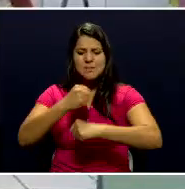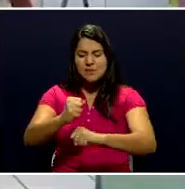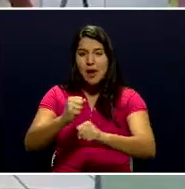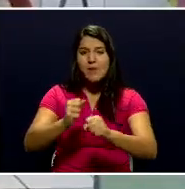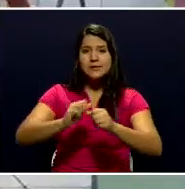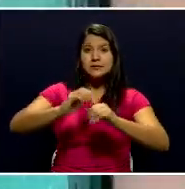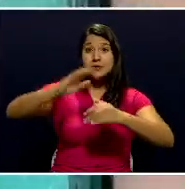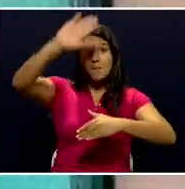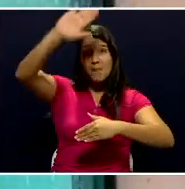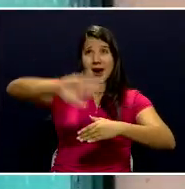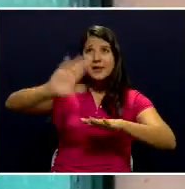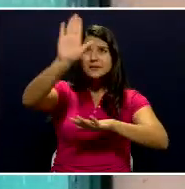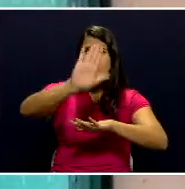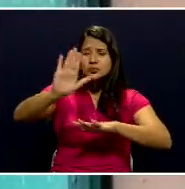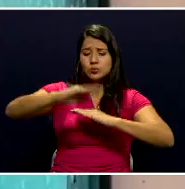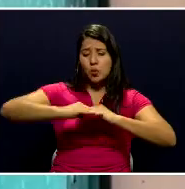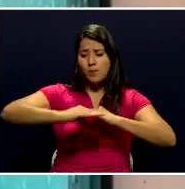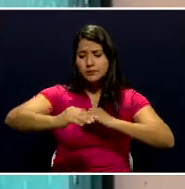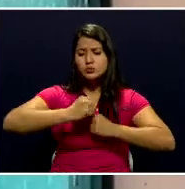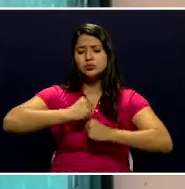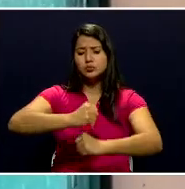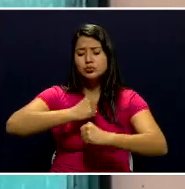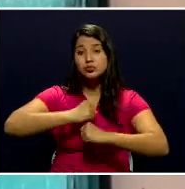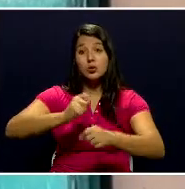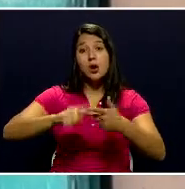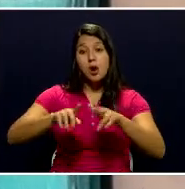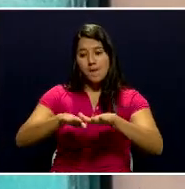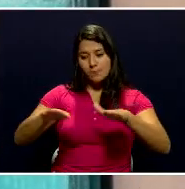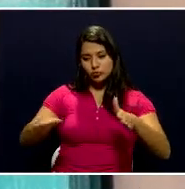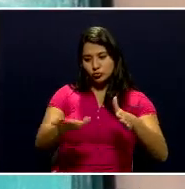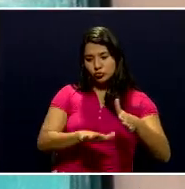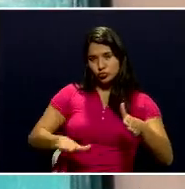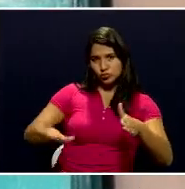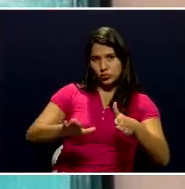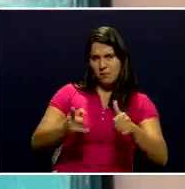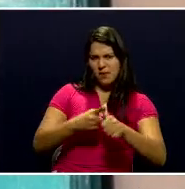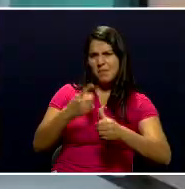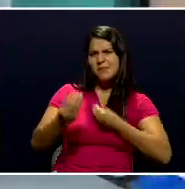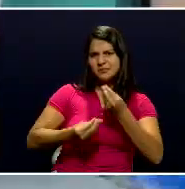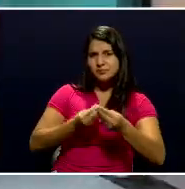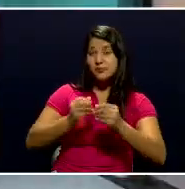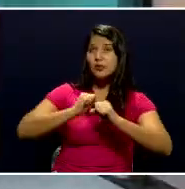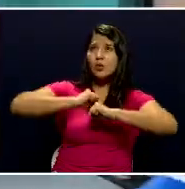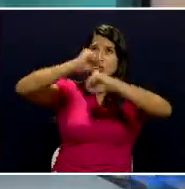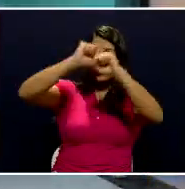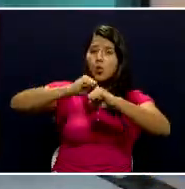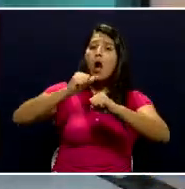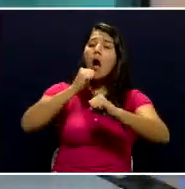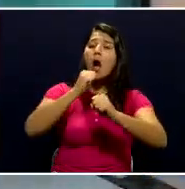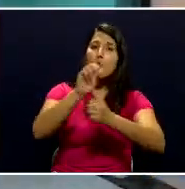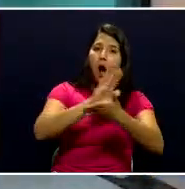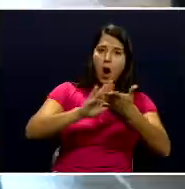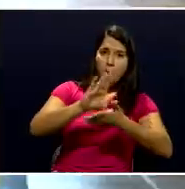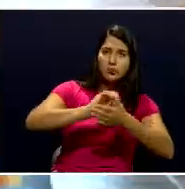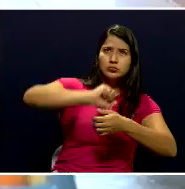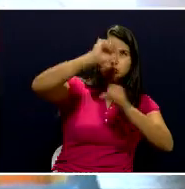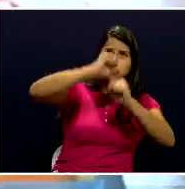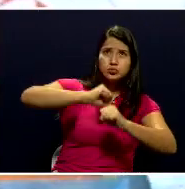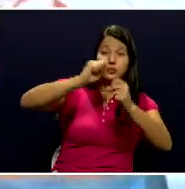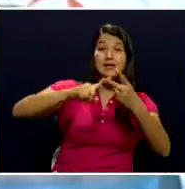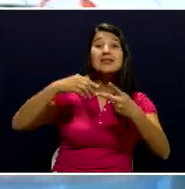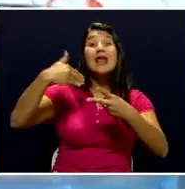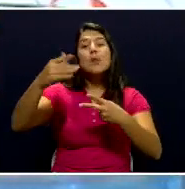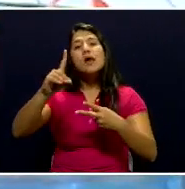y pupitres. El protocolo era el siguiente: primero debieron lavar con agua y jabón, luego poner desinfectante y